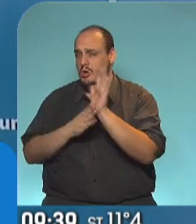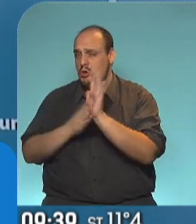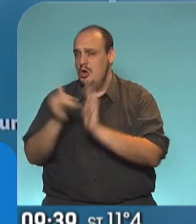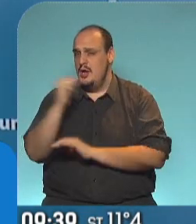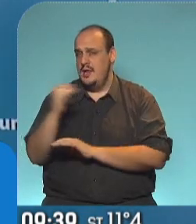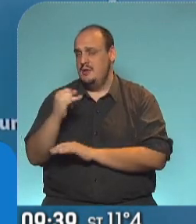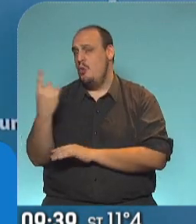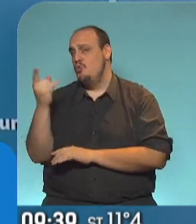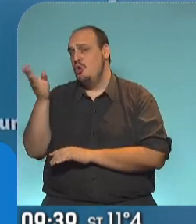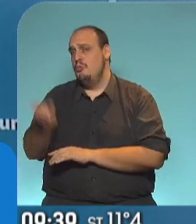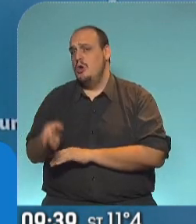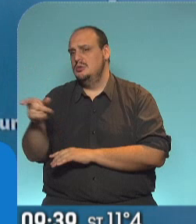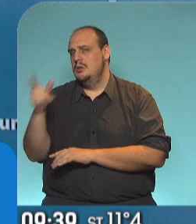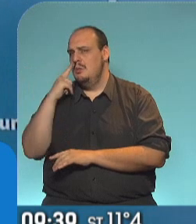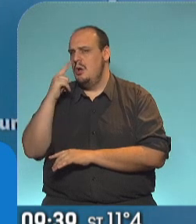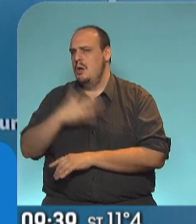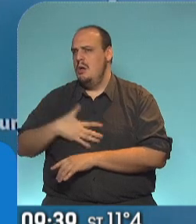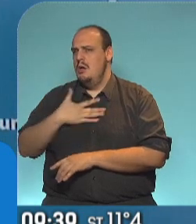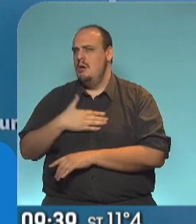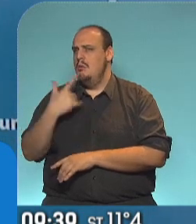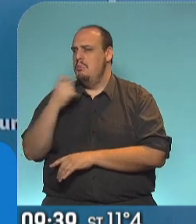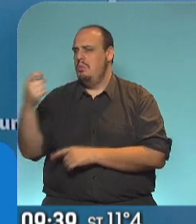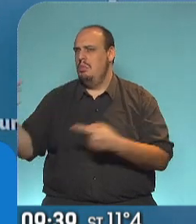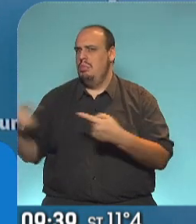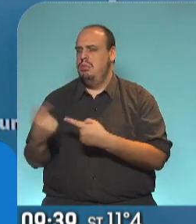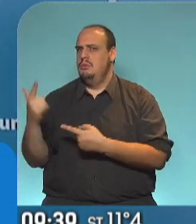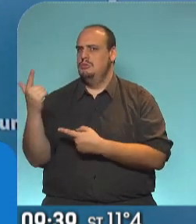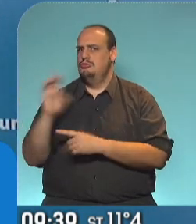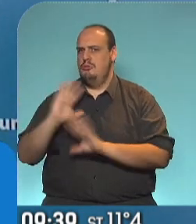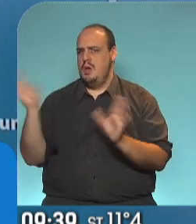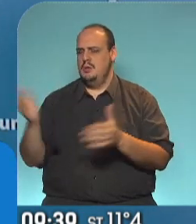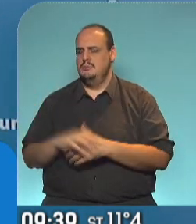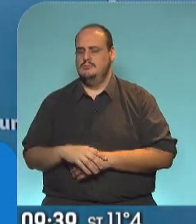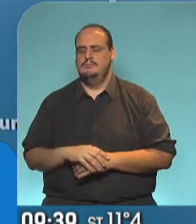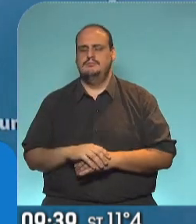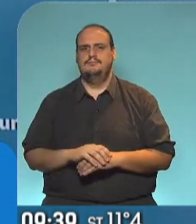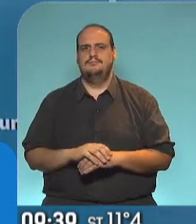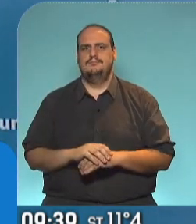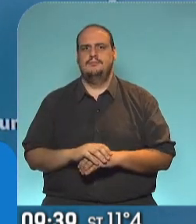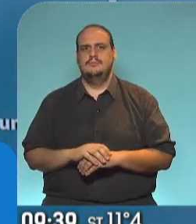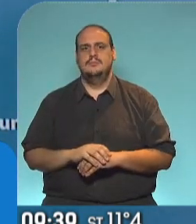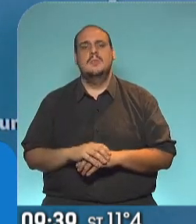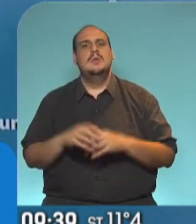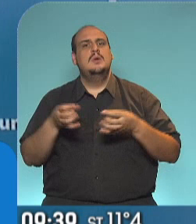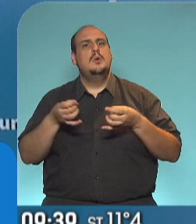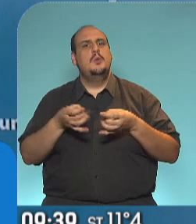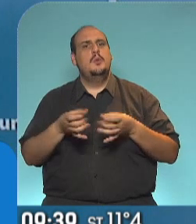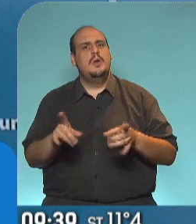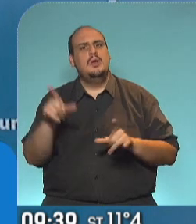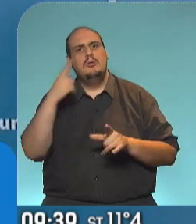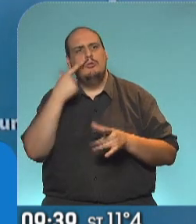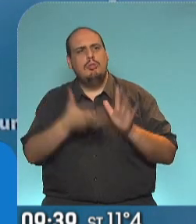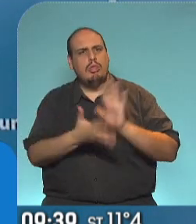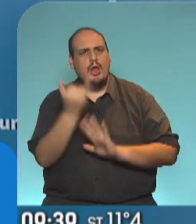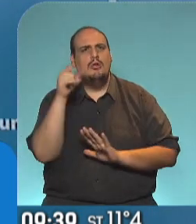un 1% por no cumplir con los criterios epidemiológicos de definición de caso la biología el diagnóstico la